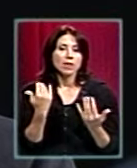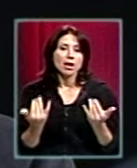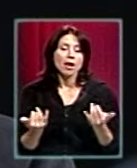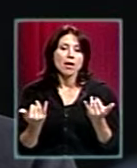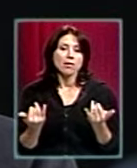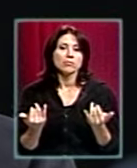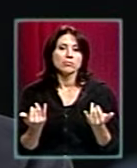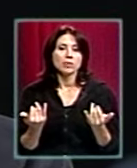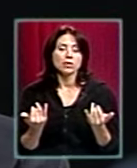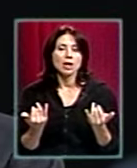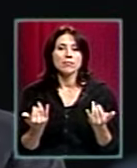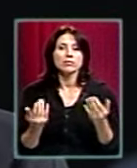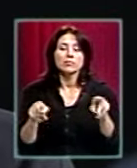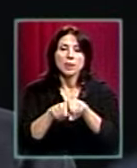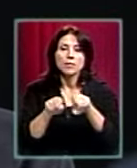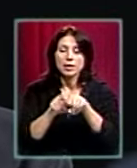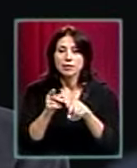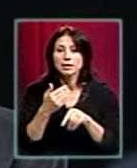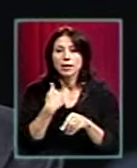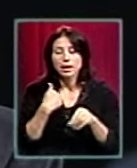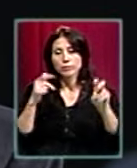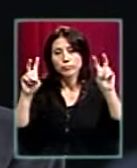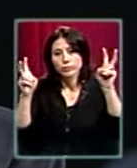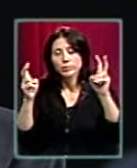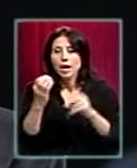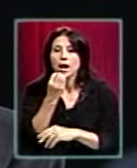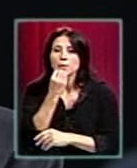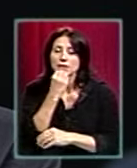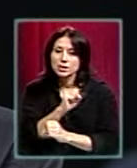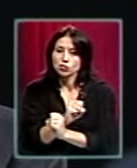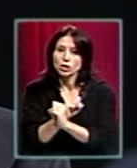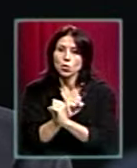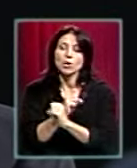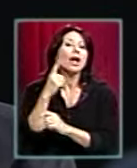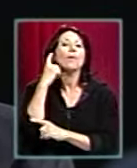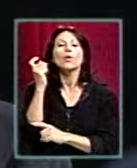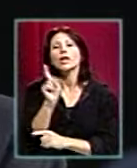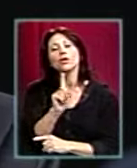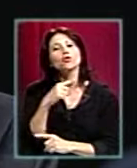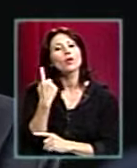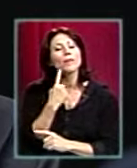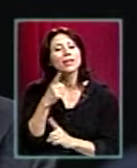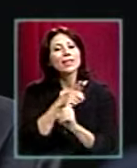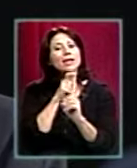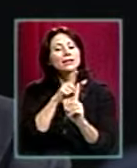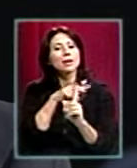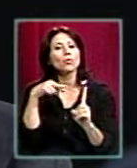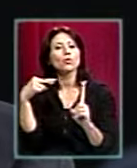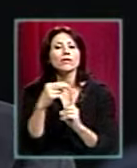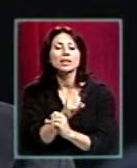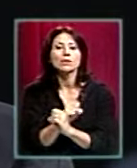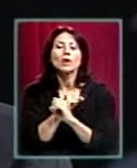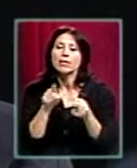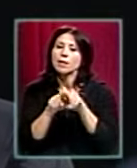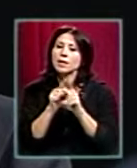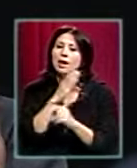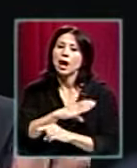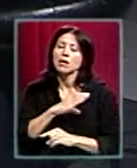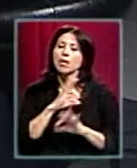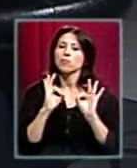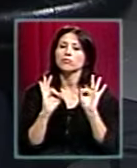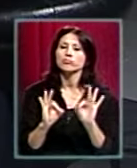bien alimentación segura, porque lo estamos viendo alimentación segura no solamente desde el punto de vista de seguridad, sino desde el punto de vista de calidad de esa alimentación, desde el punto